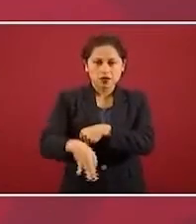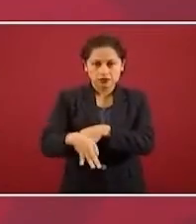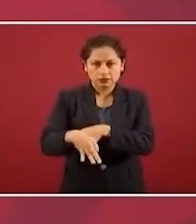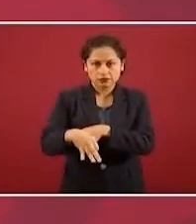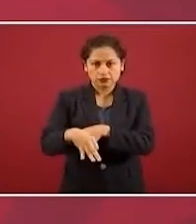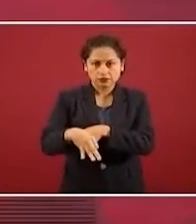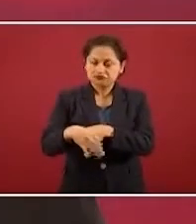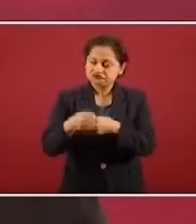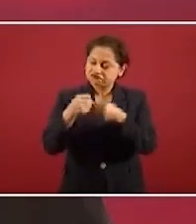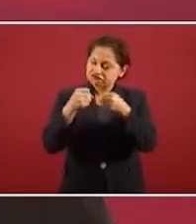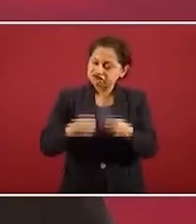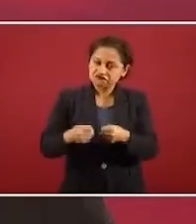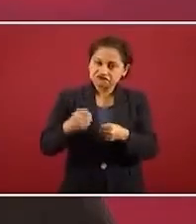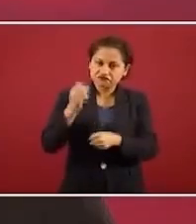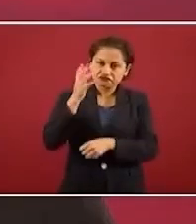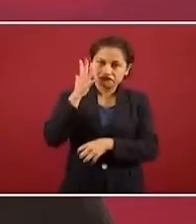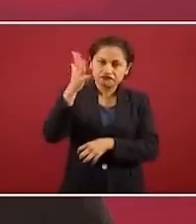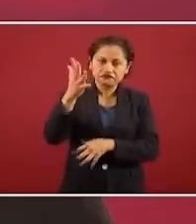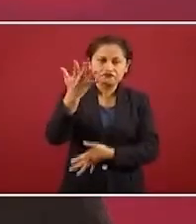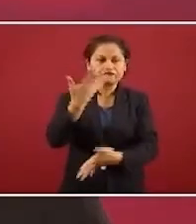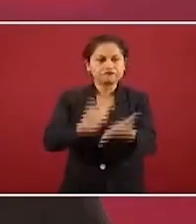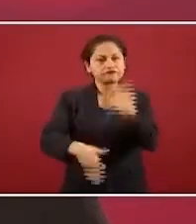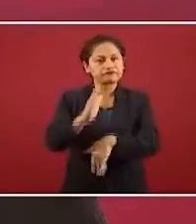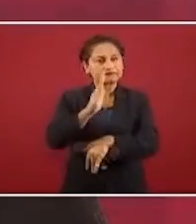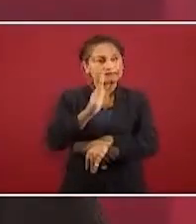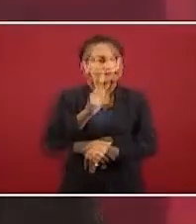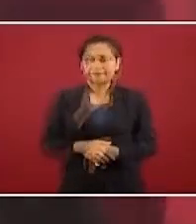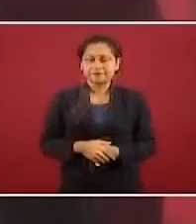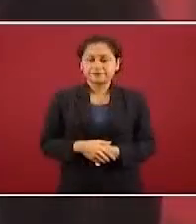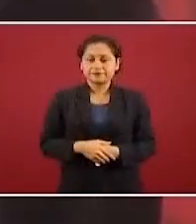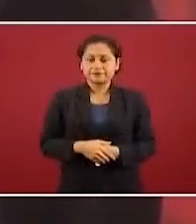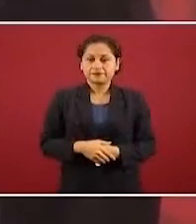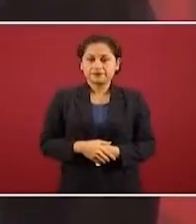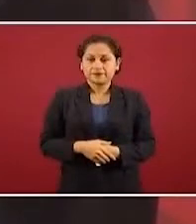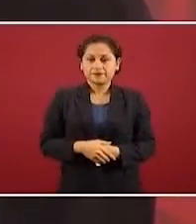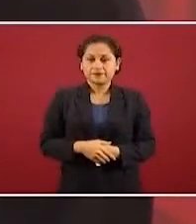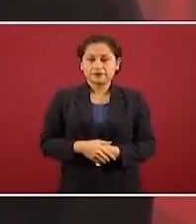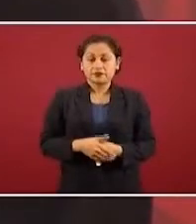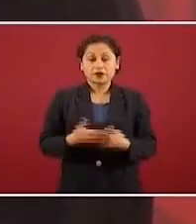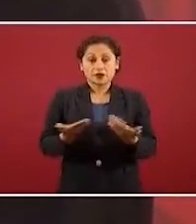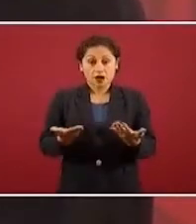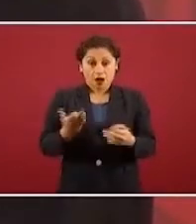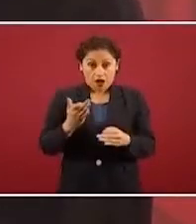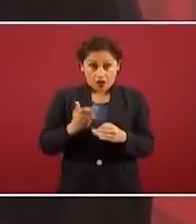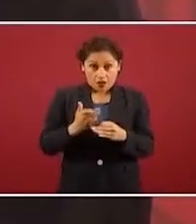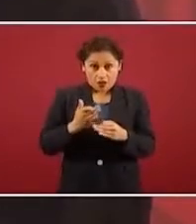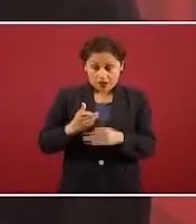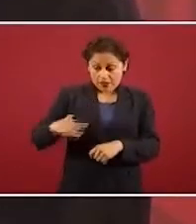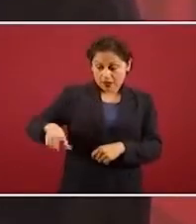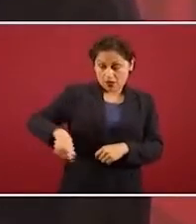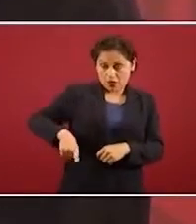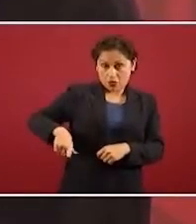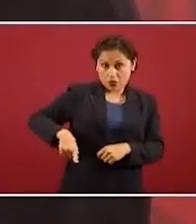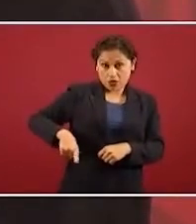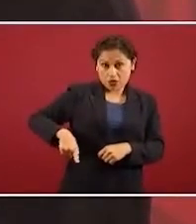un mal momento todos estamos aplicados